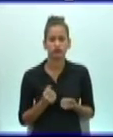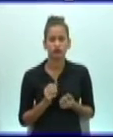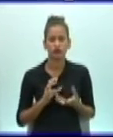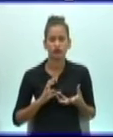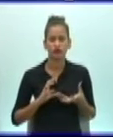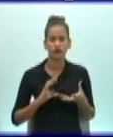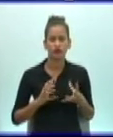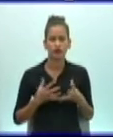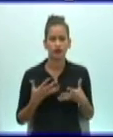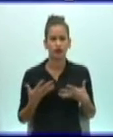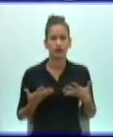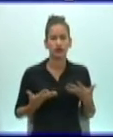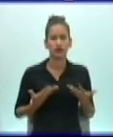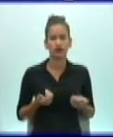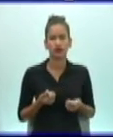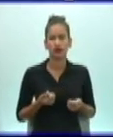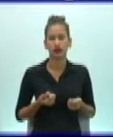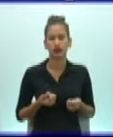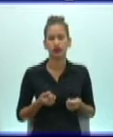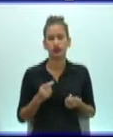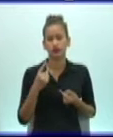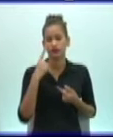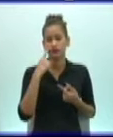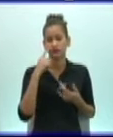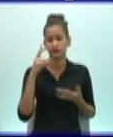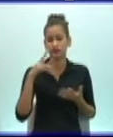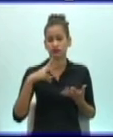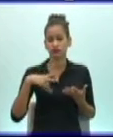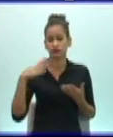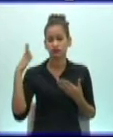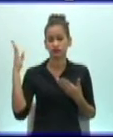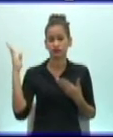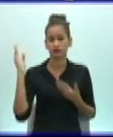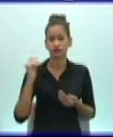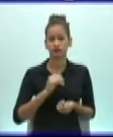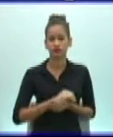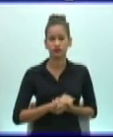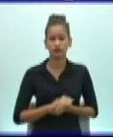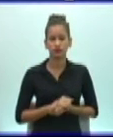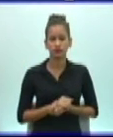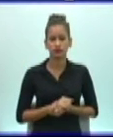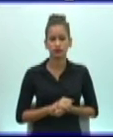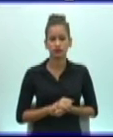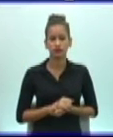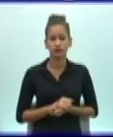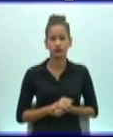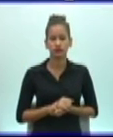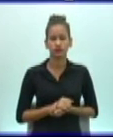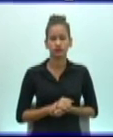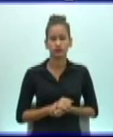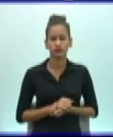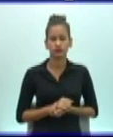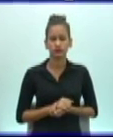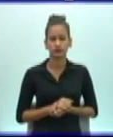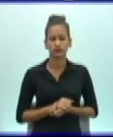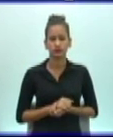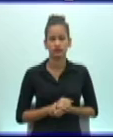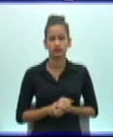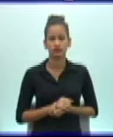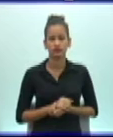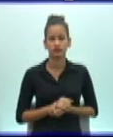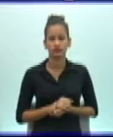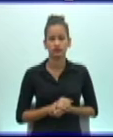de expresarse en sentido figurado, una comparación abreviada con la cual trasladamos el sentido de